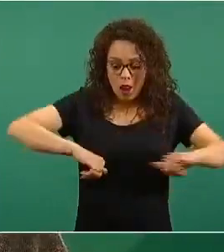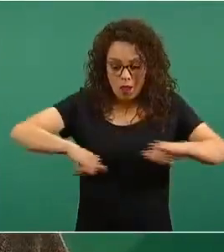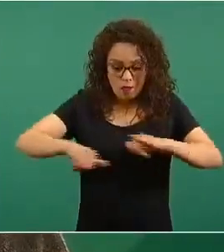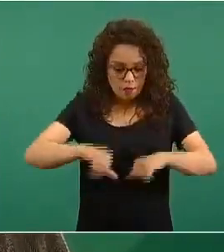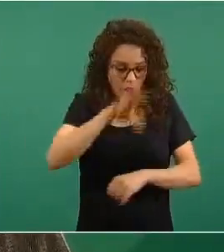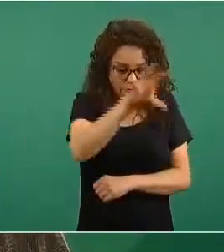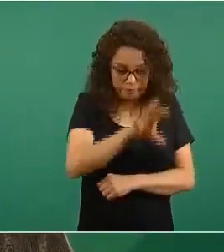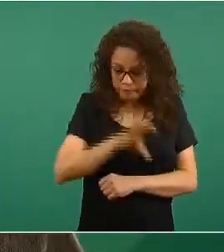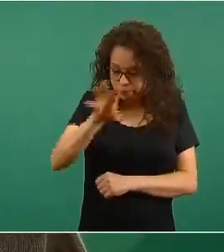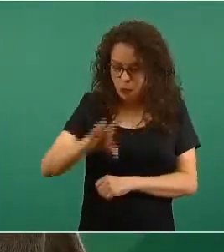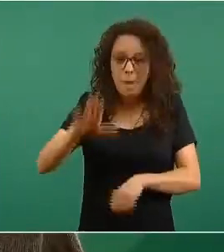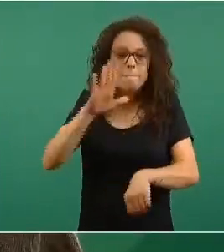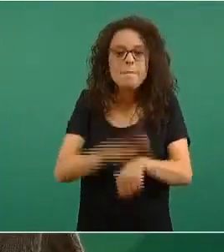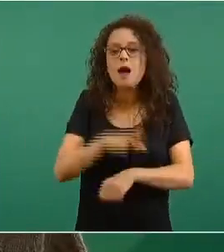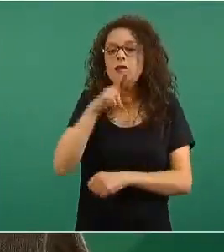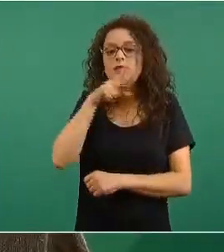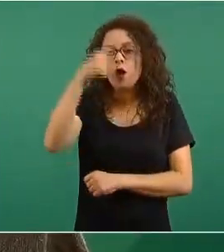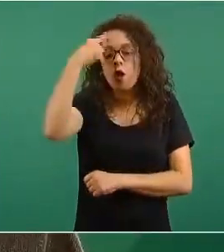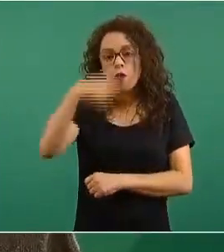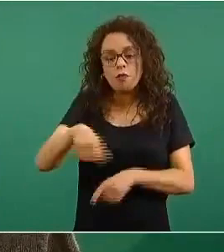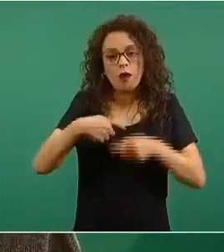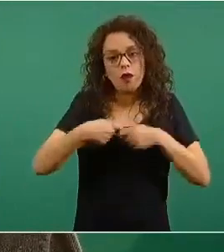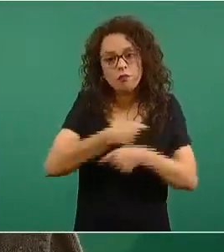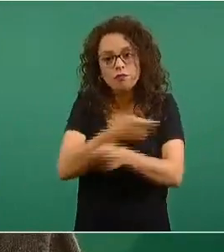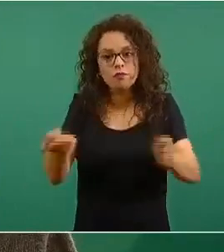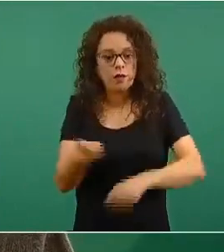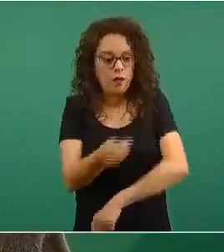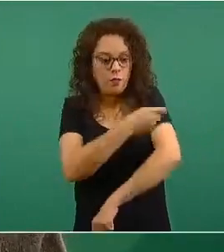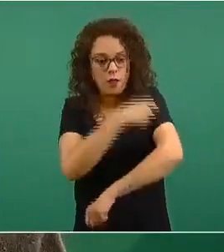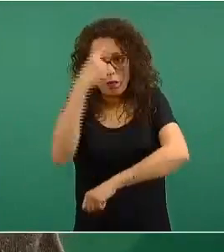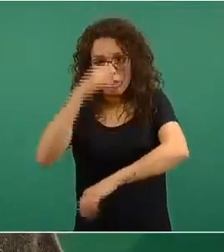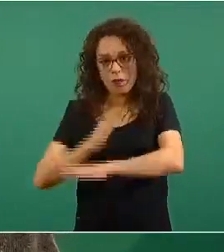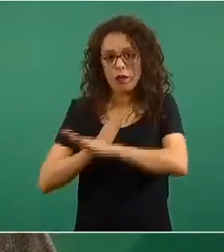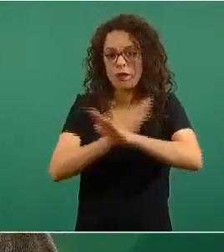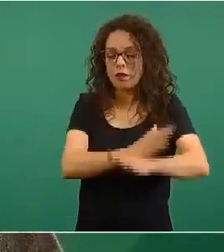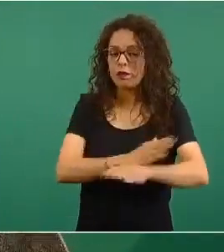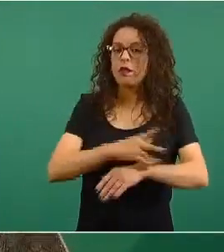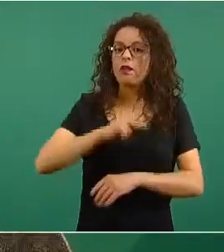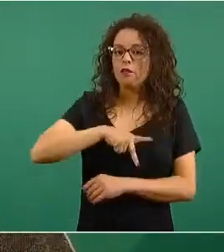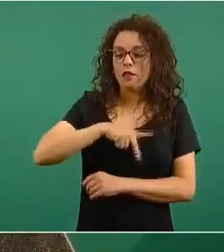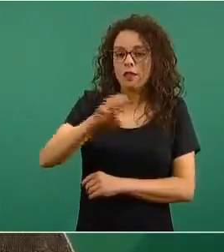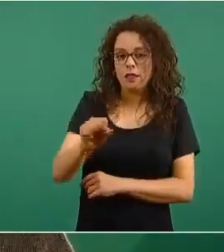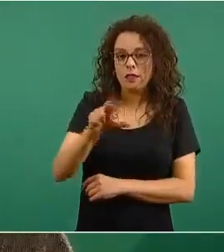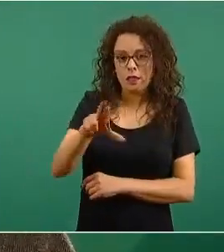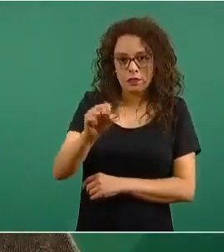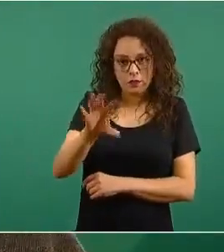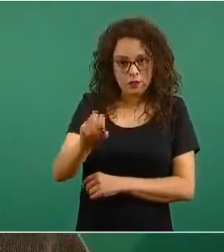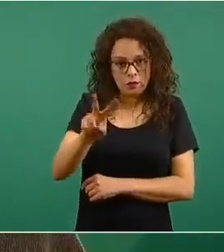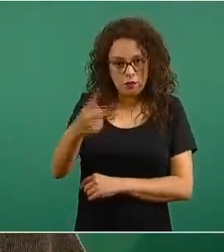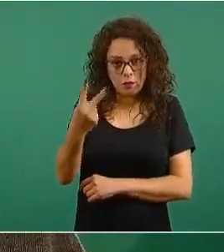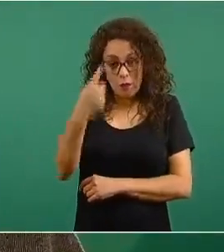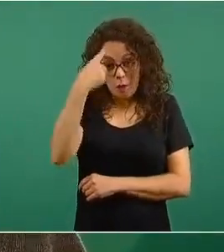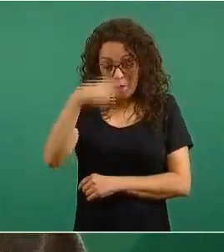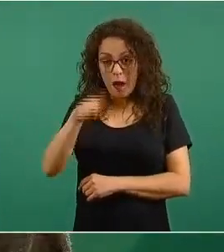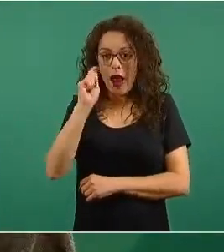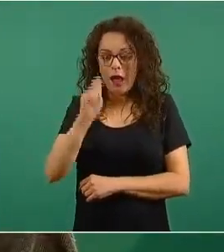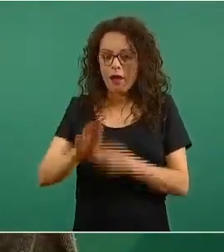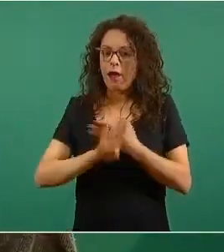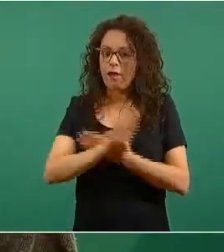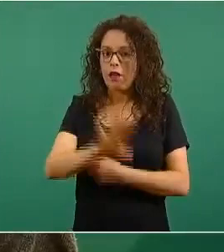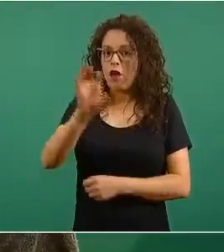óptima de la vacunación contra el virus SARS-CoV-2 para prevenir COVID cuando se tiene